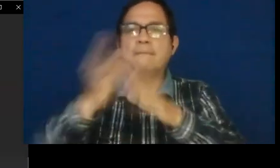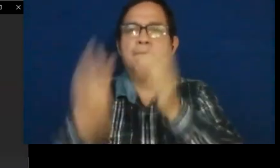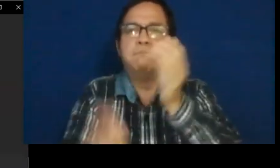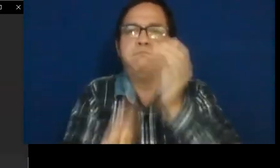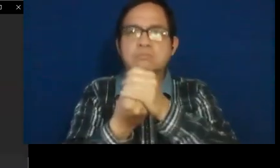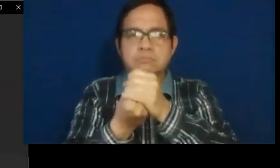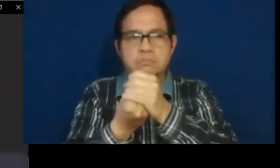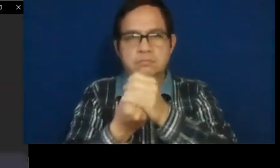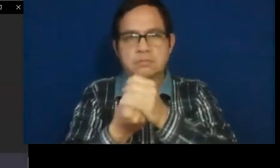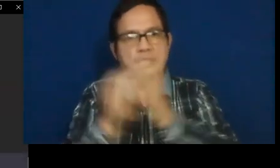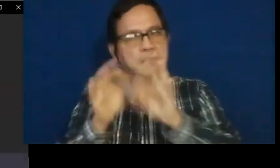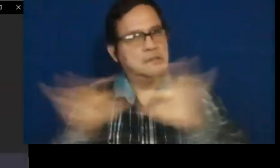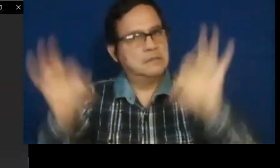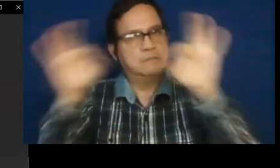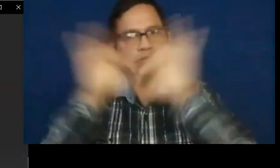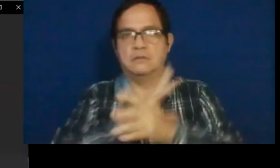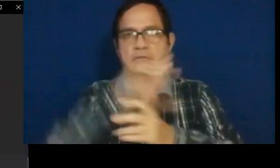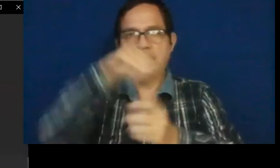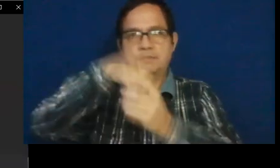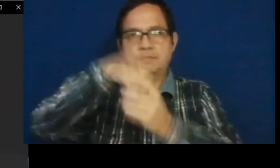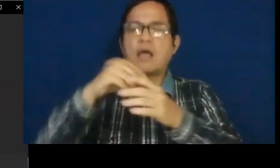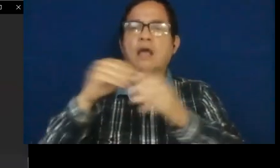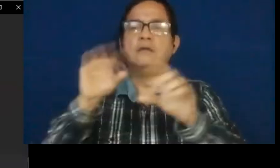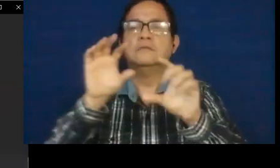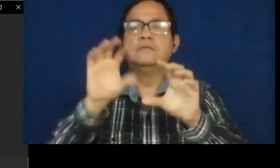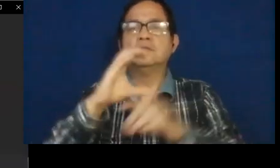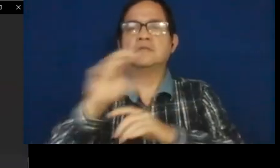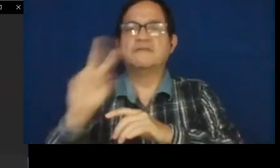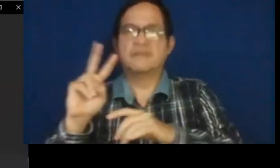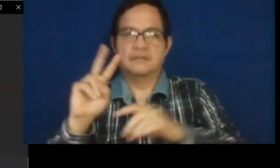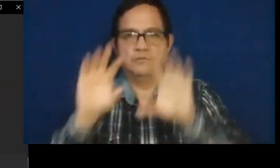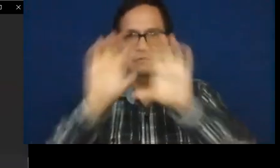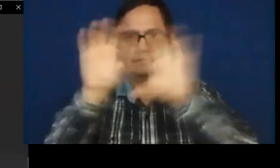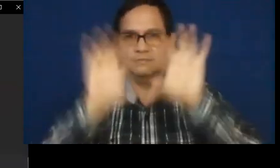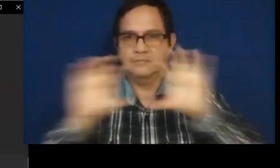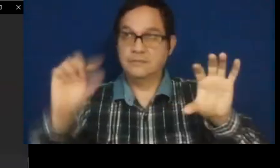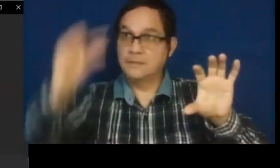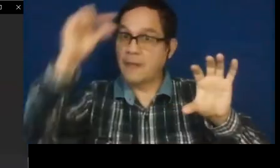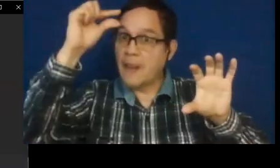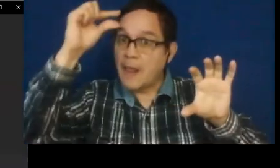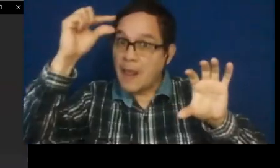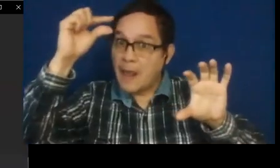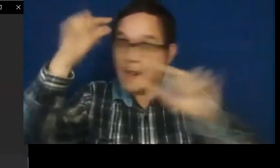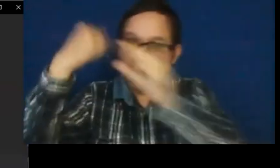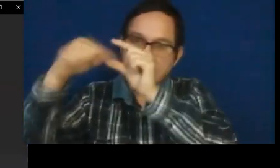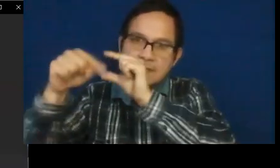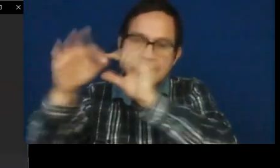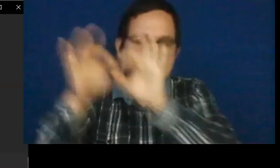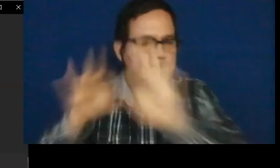del campus. Entonces ustedes Okay. desde el campus, igual si hay alguna, pues, si hay alguna duda, por eso pregunto para solventarla